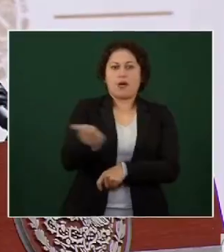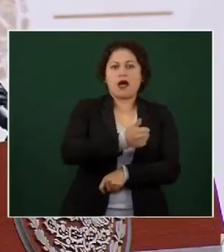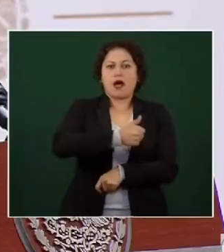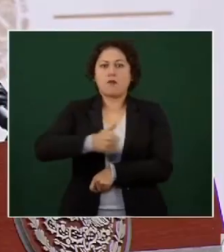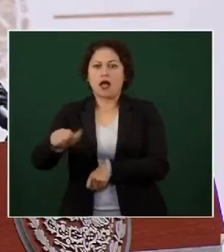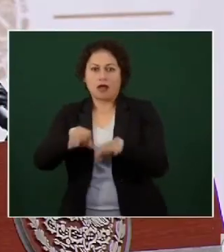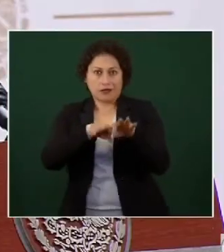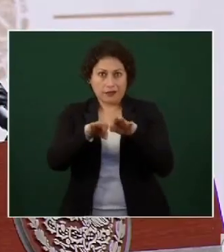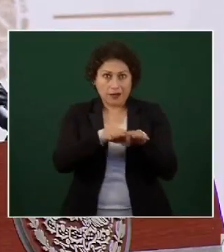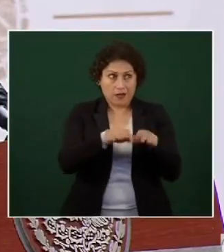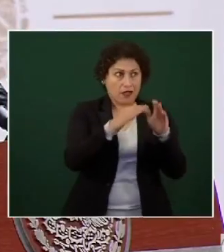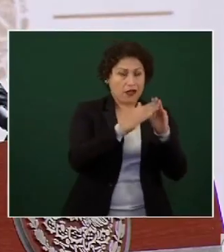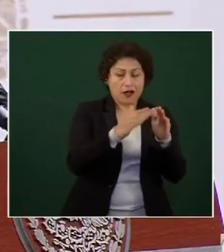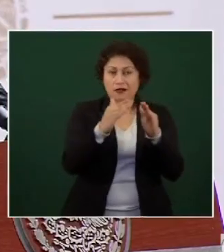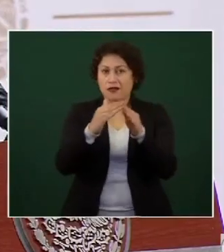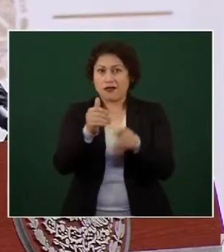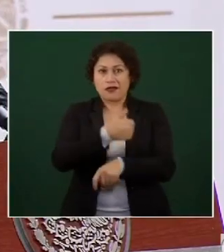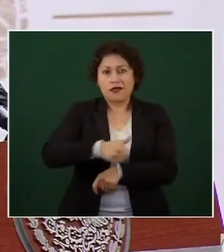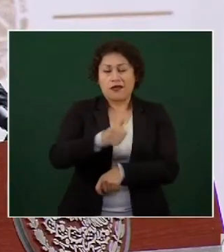diario.